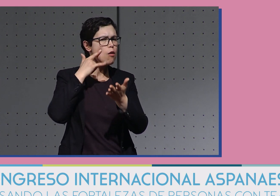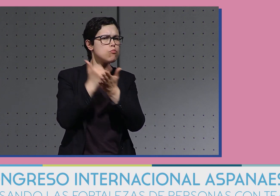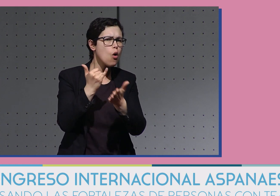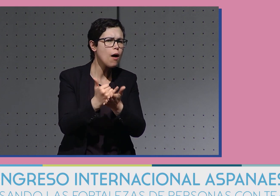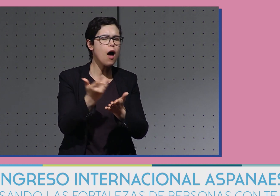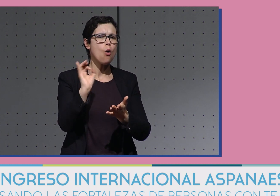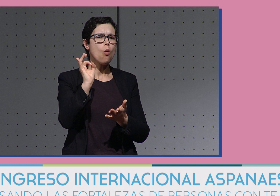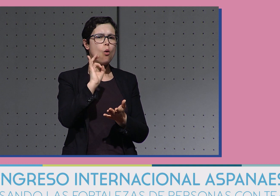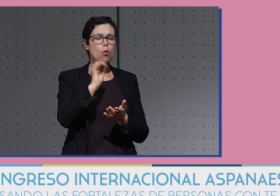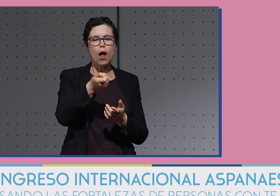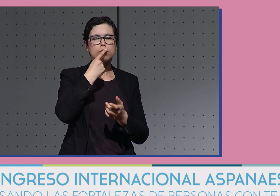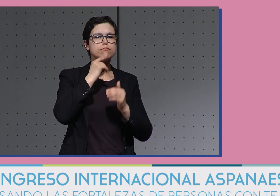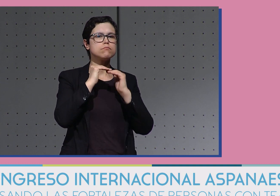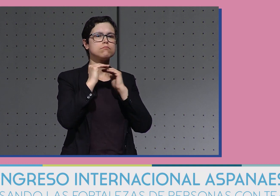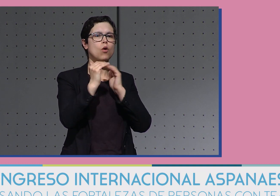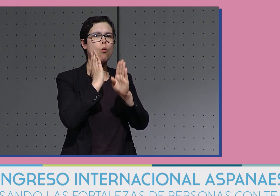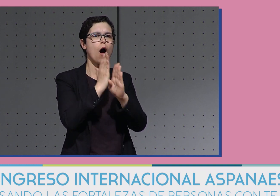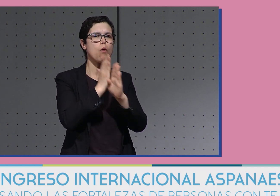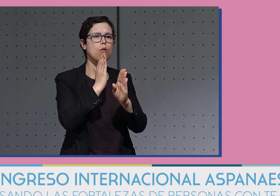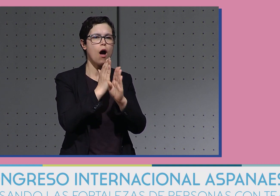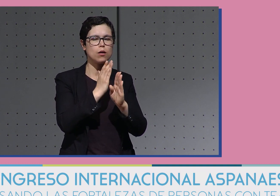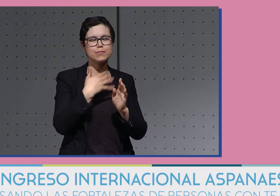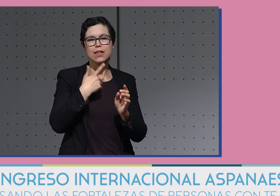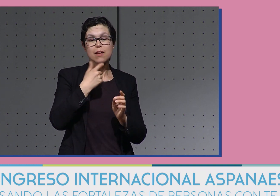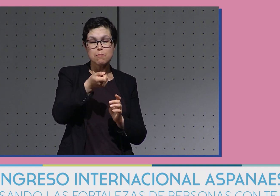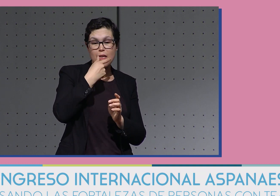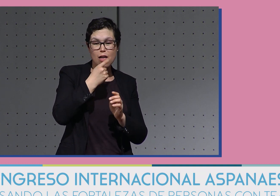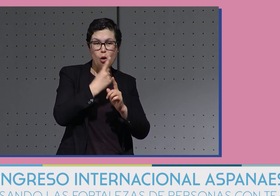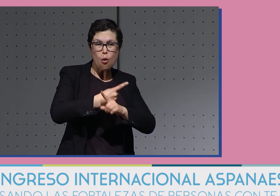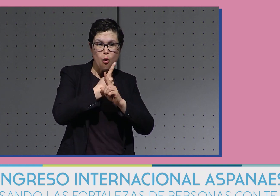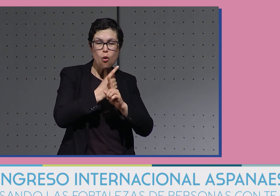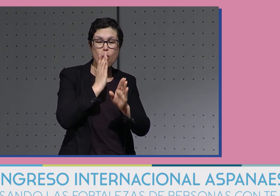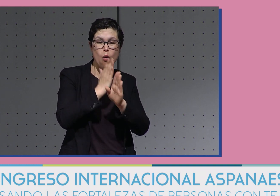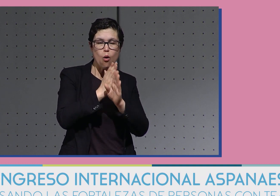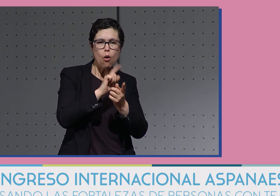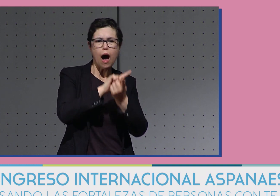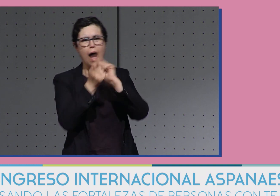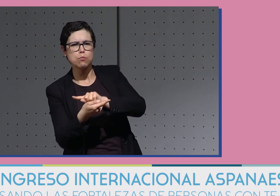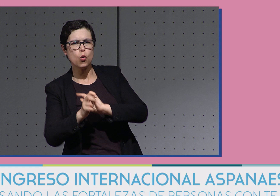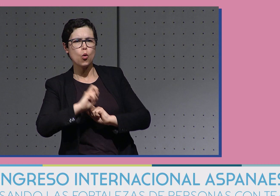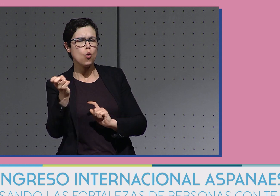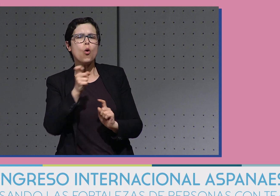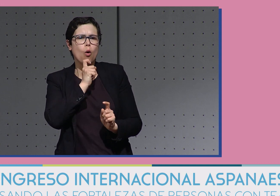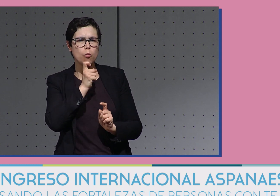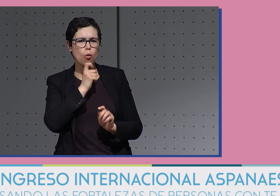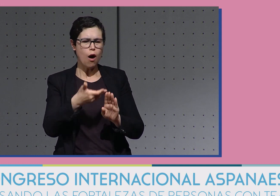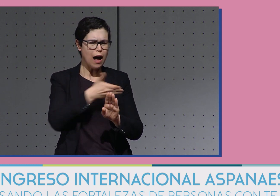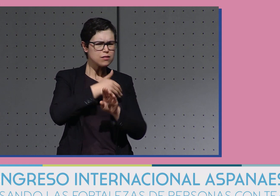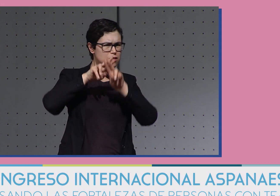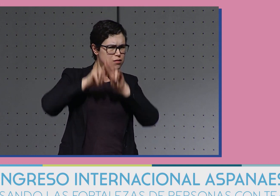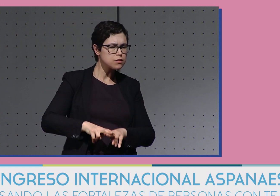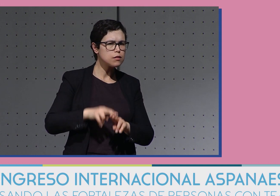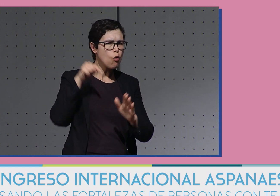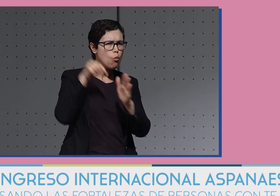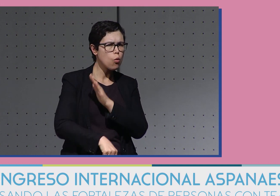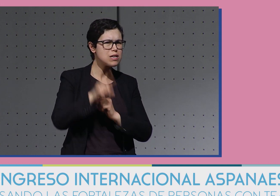el paso a dar una medicación o de cambiar de una medicación a otra, ¿qué recomendáis vosotros? Porque no sé si a veces se hace un estudio lo